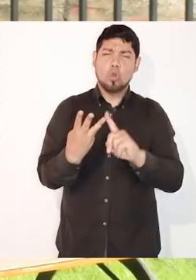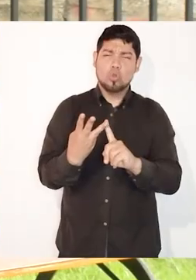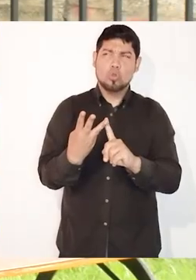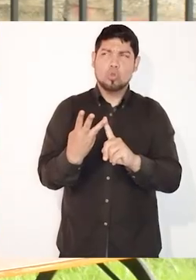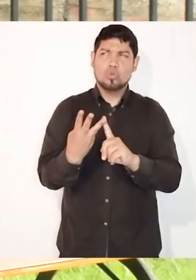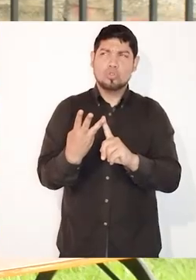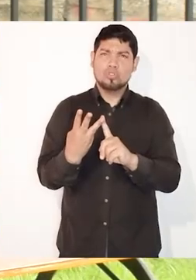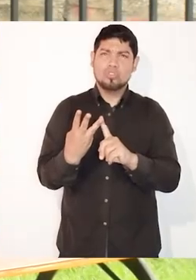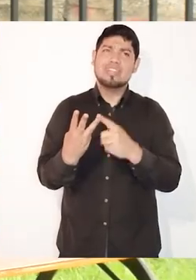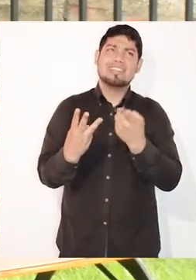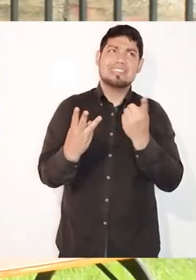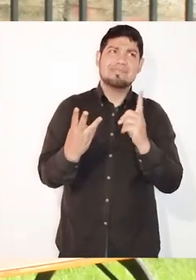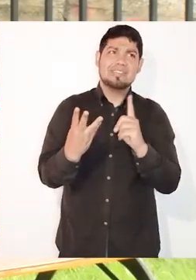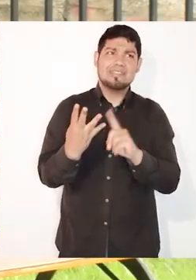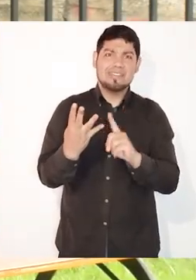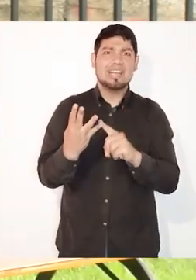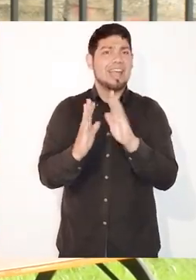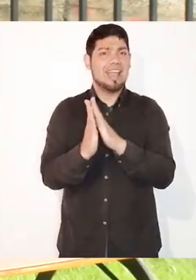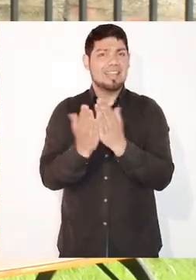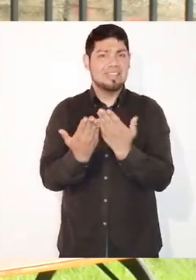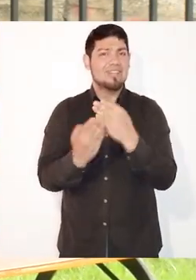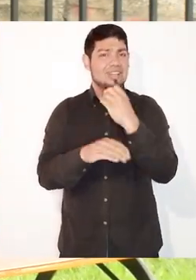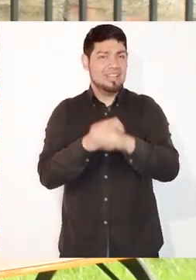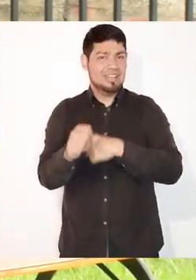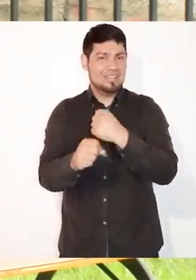está Belleza Americana y Walt Whitman Moll, que es el último